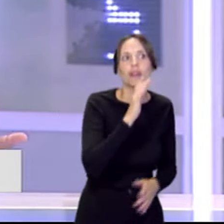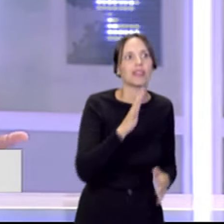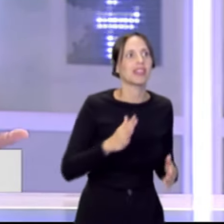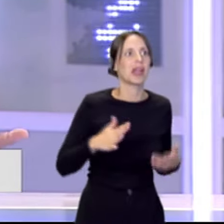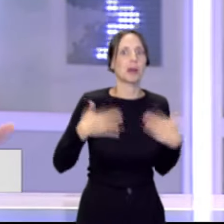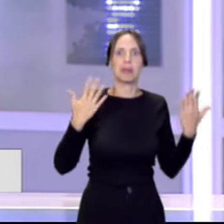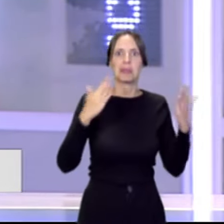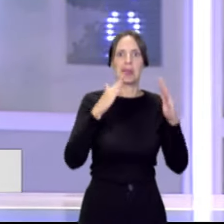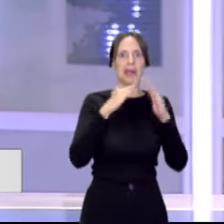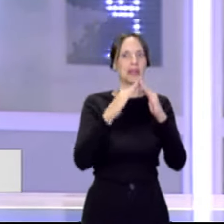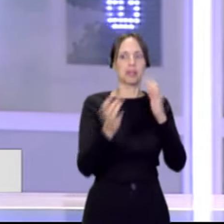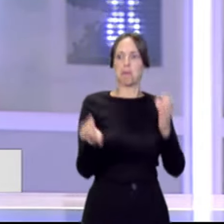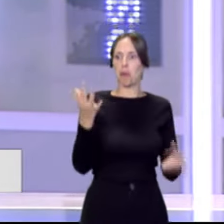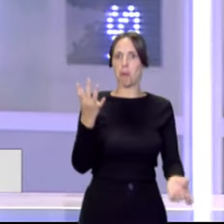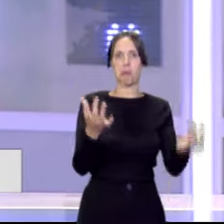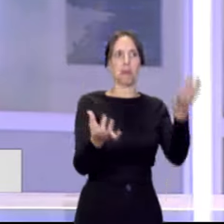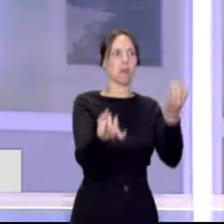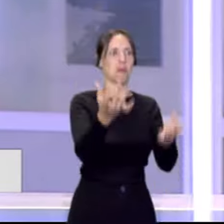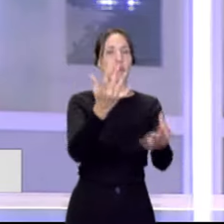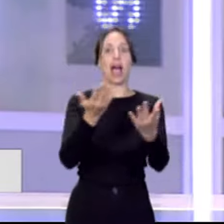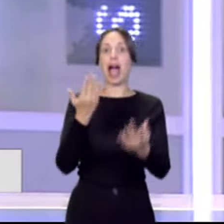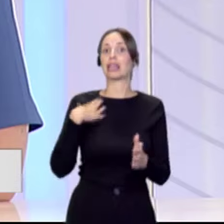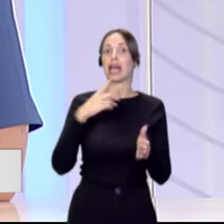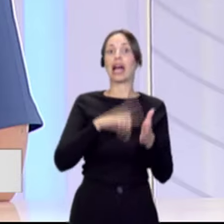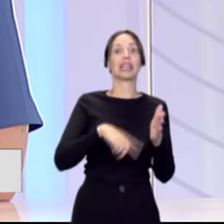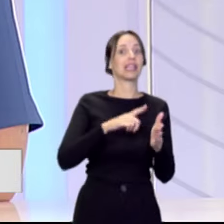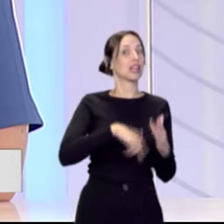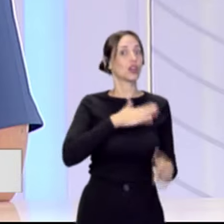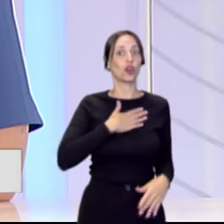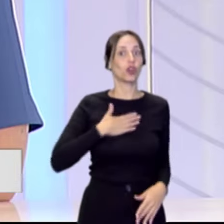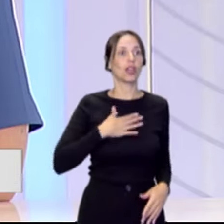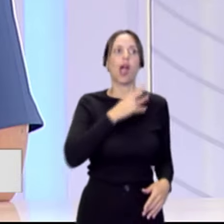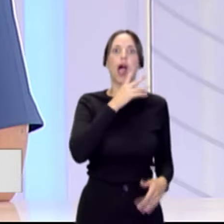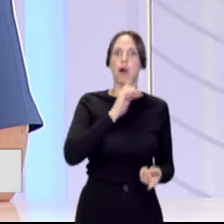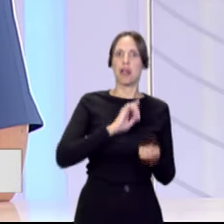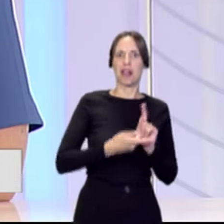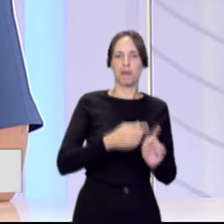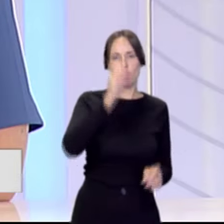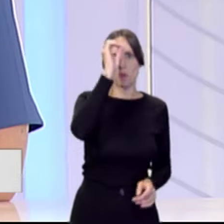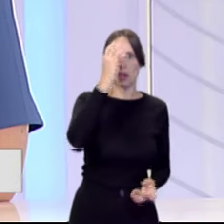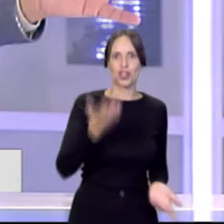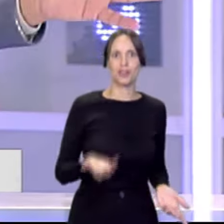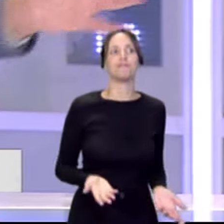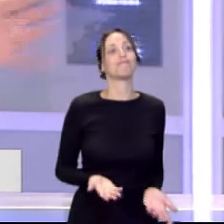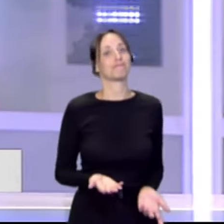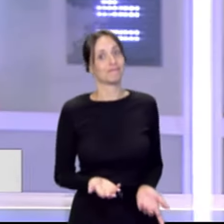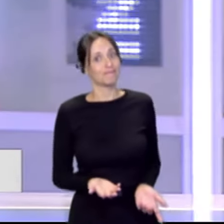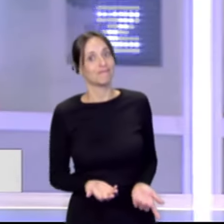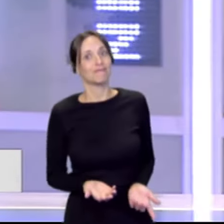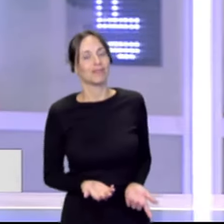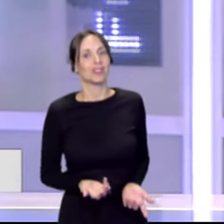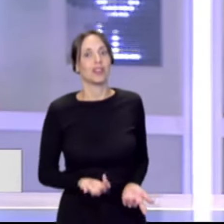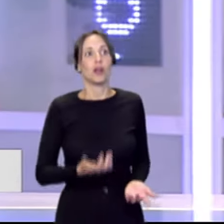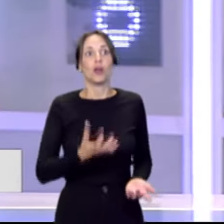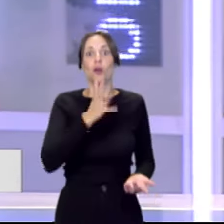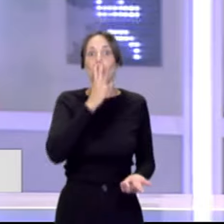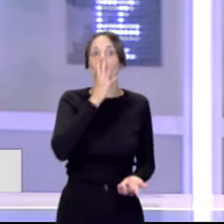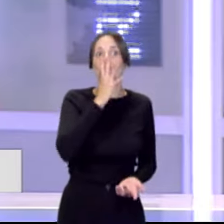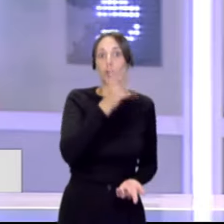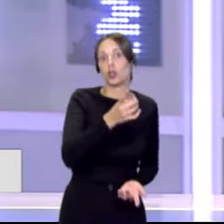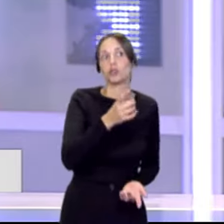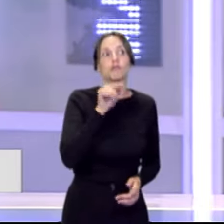alquilar anteriormente ni poner en el mercado. Y eso es lo que está ocurriendo. Por eso digo, miramos, tú dices, esto del tiempo me parece fundamental. Un